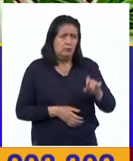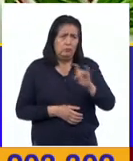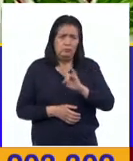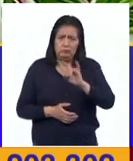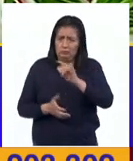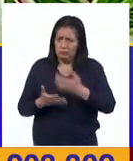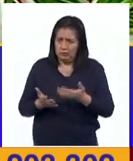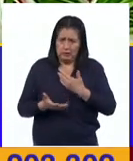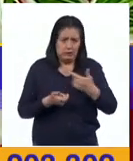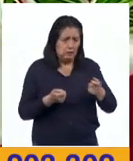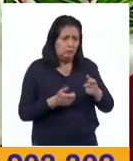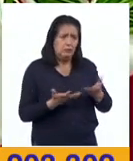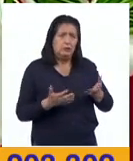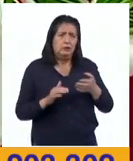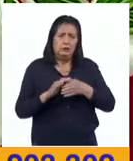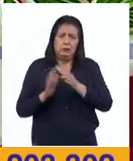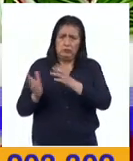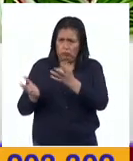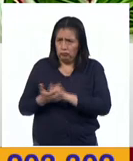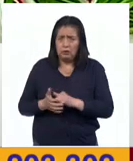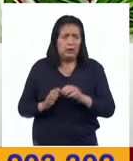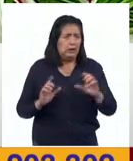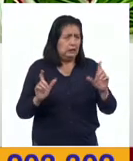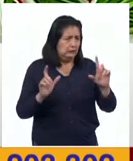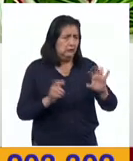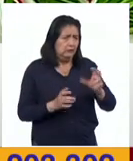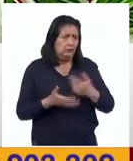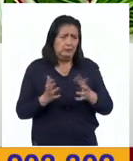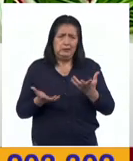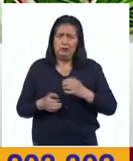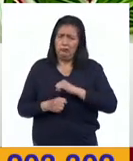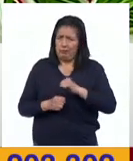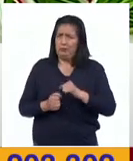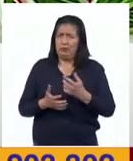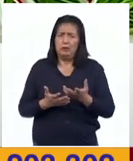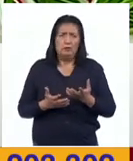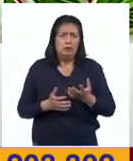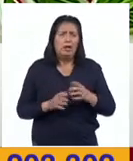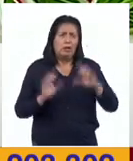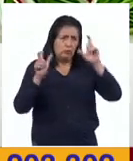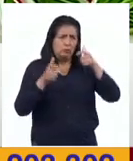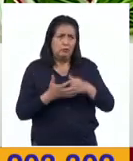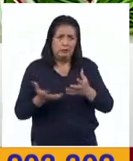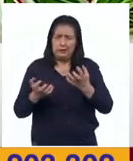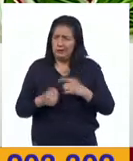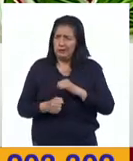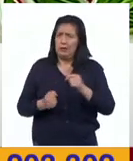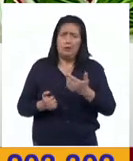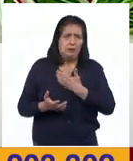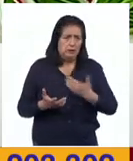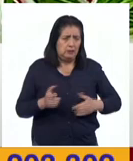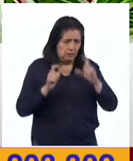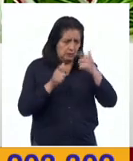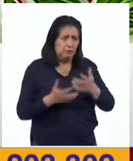aparatos del Estado y los accesos que tienen a los medios de comunicación para pretender golpear al Congreso de la República, para pretender golpear al presidente del